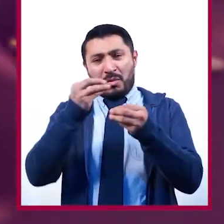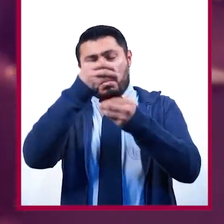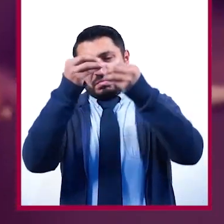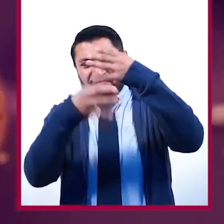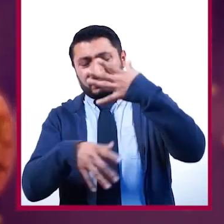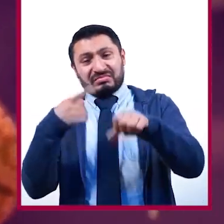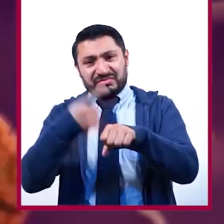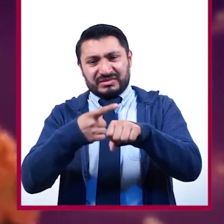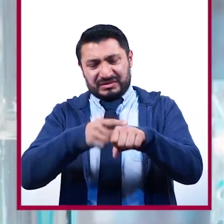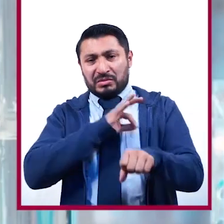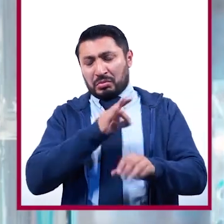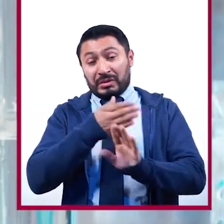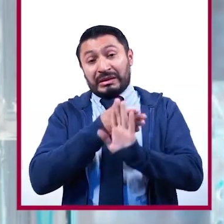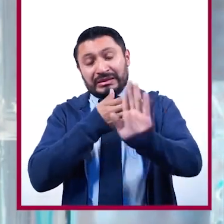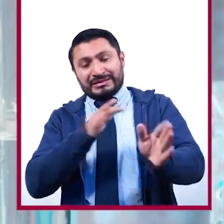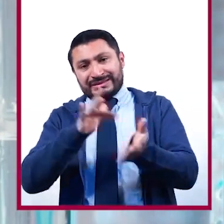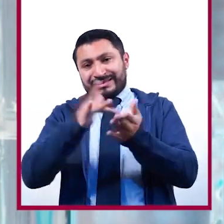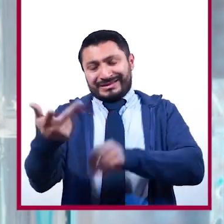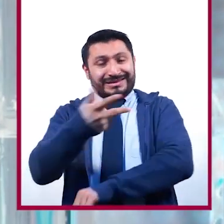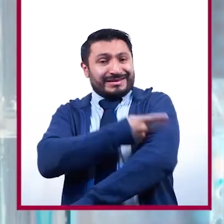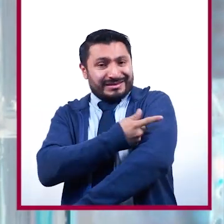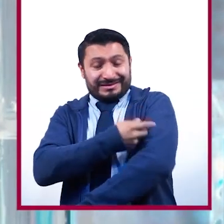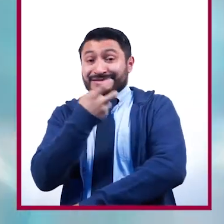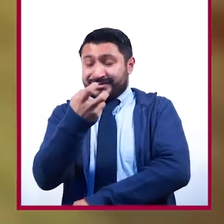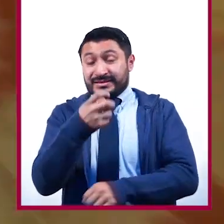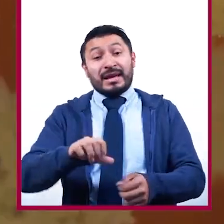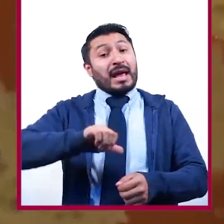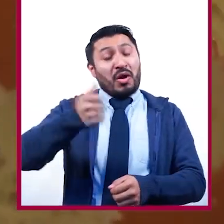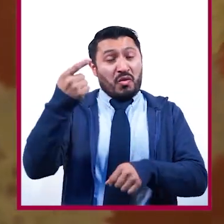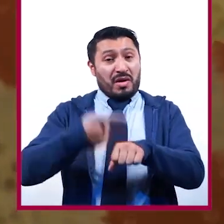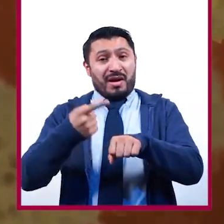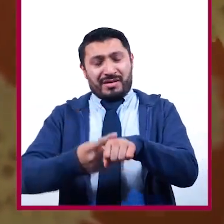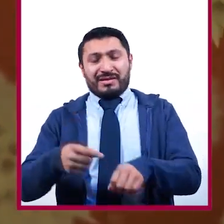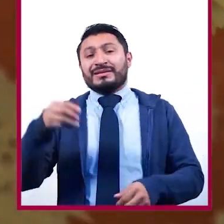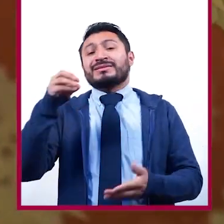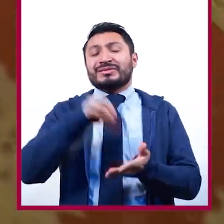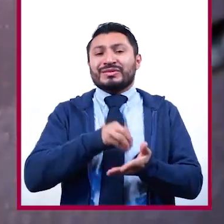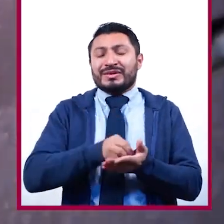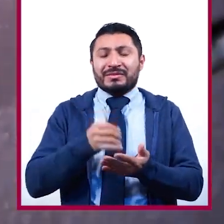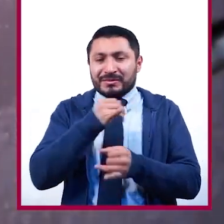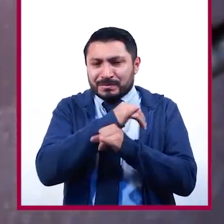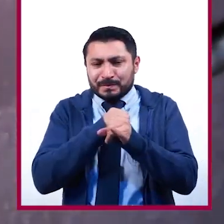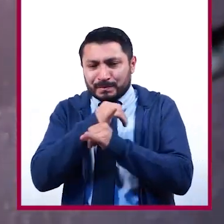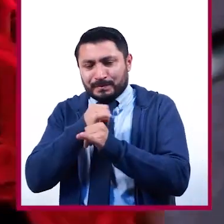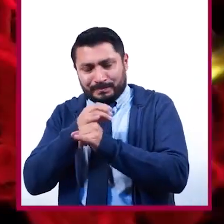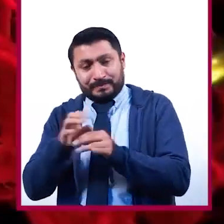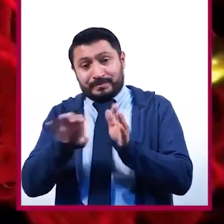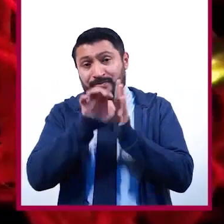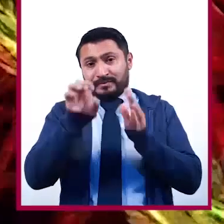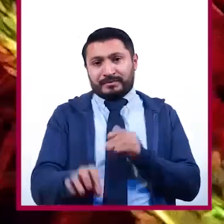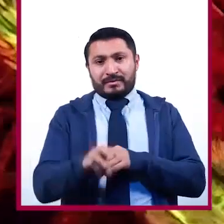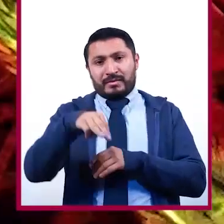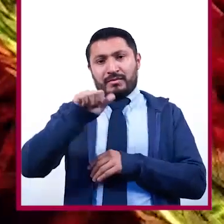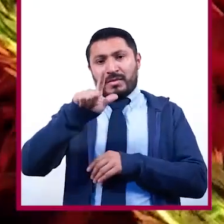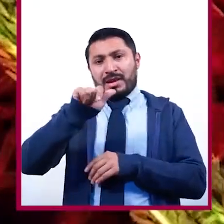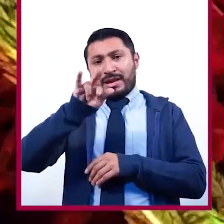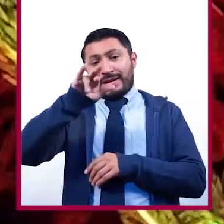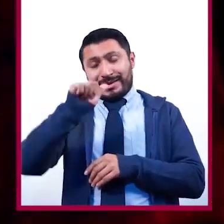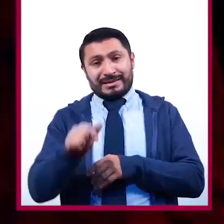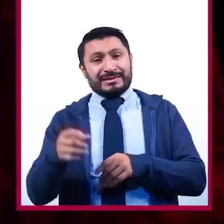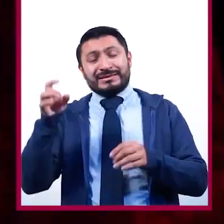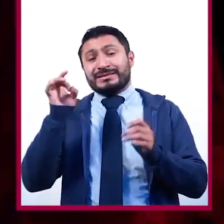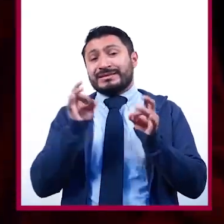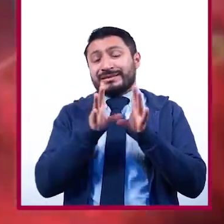pueden prevenirse gracias a las vacunas, otras aún están siendo estudiadas. Tal es el caso de la malaria, que apareció